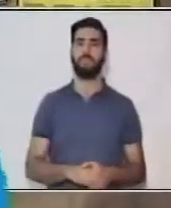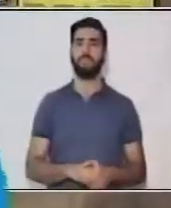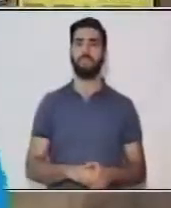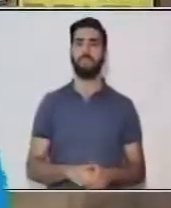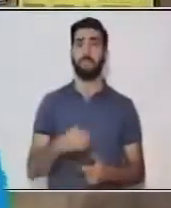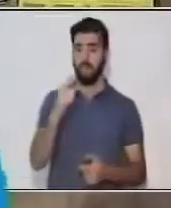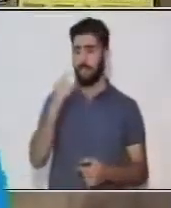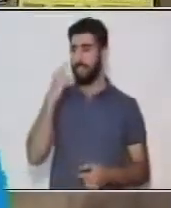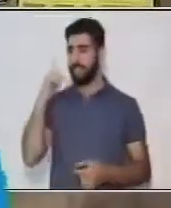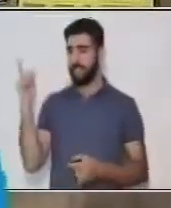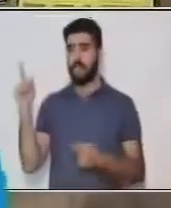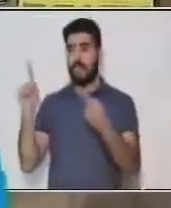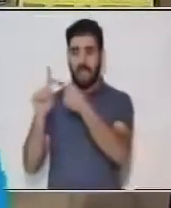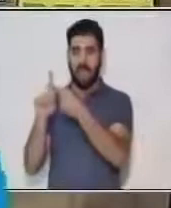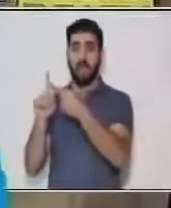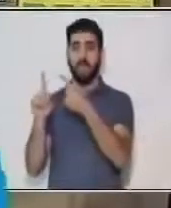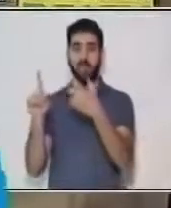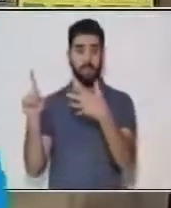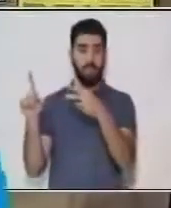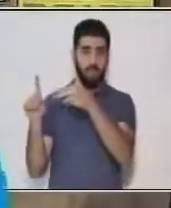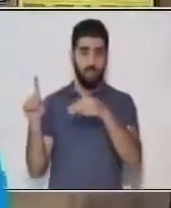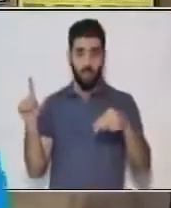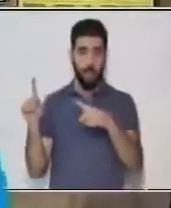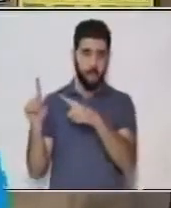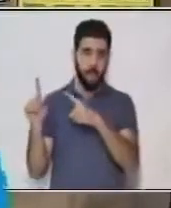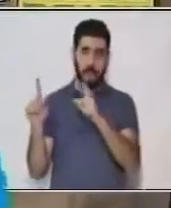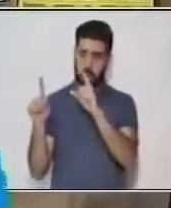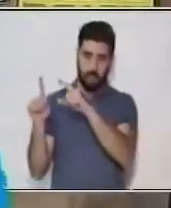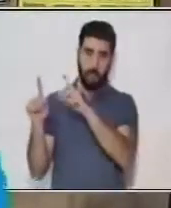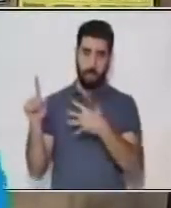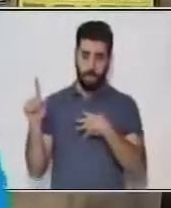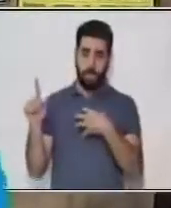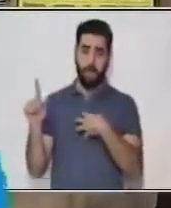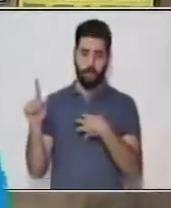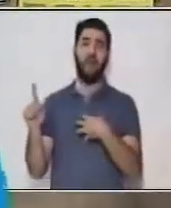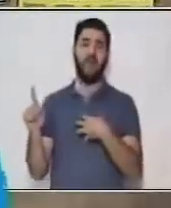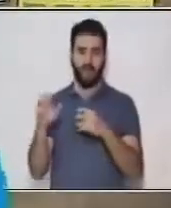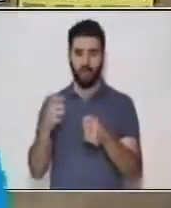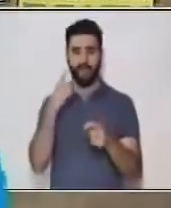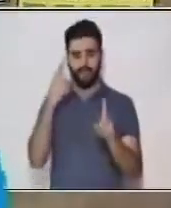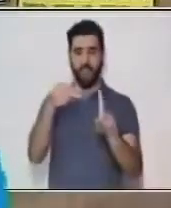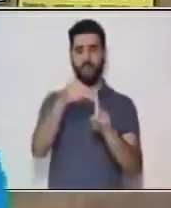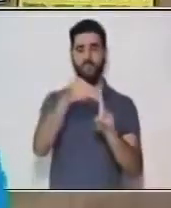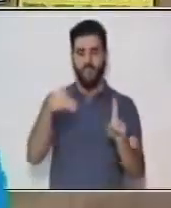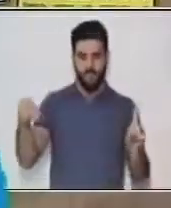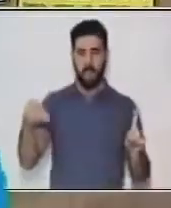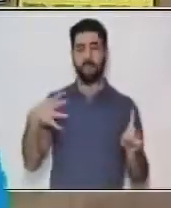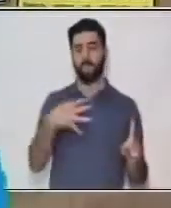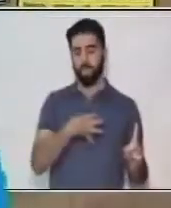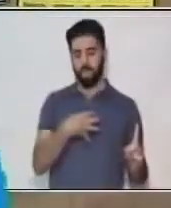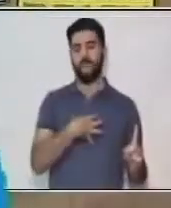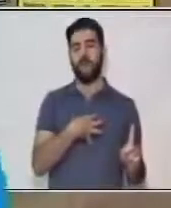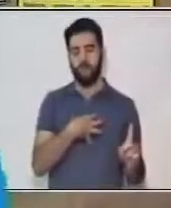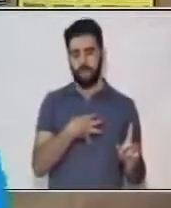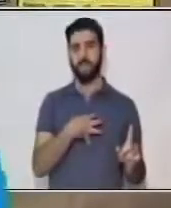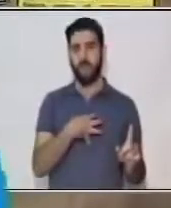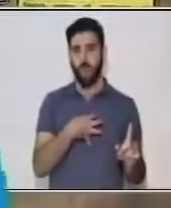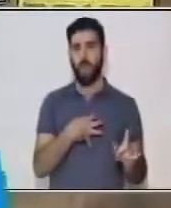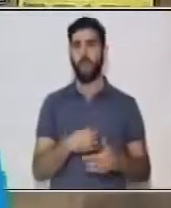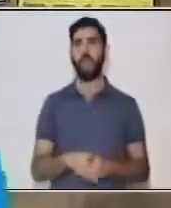en específico, a eso le vamos a llamar sustantivo propio. En mi caso, yo me